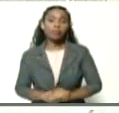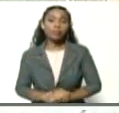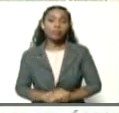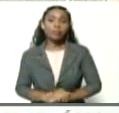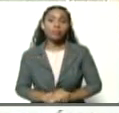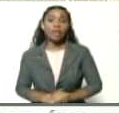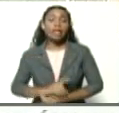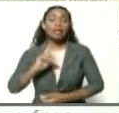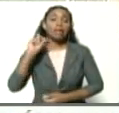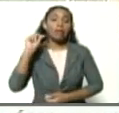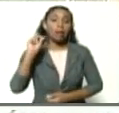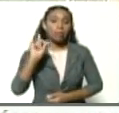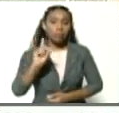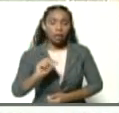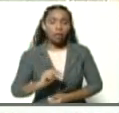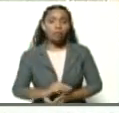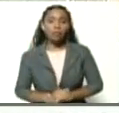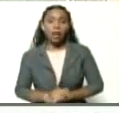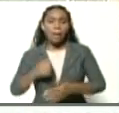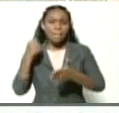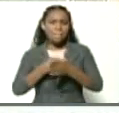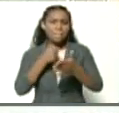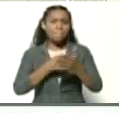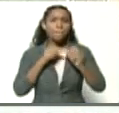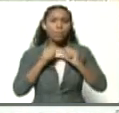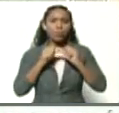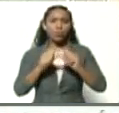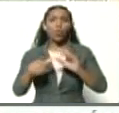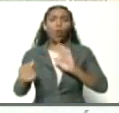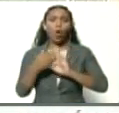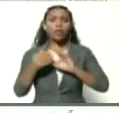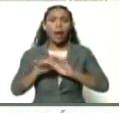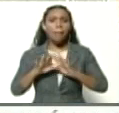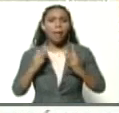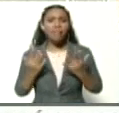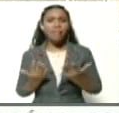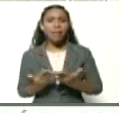y también la batalla permanente contra la pandemia,